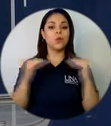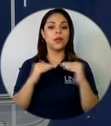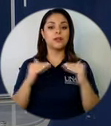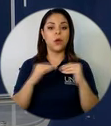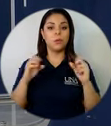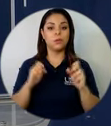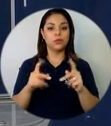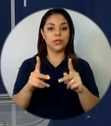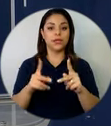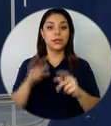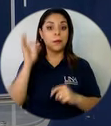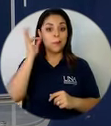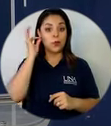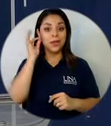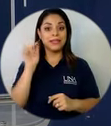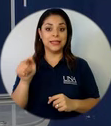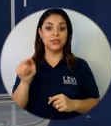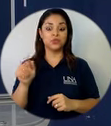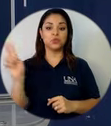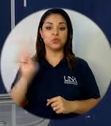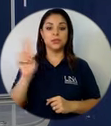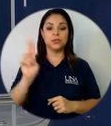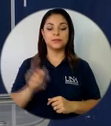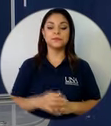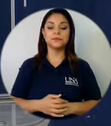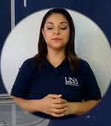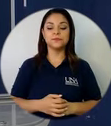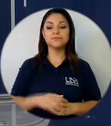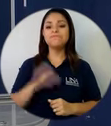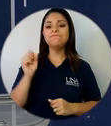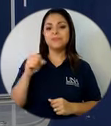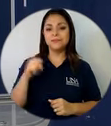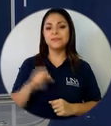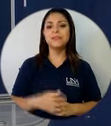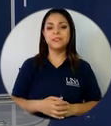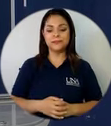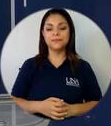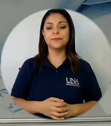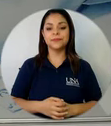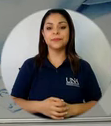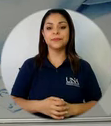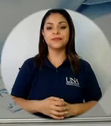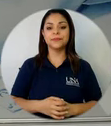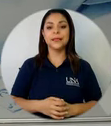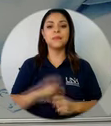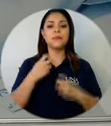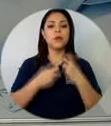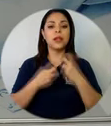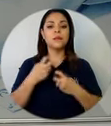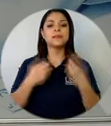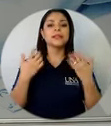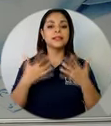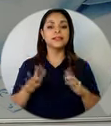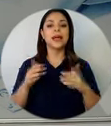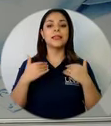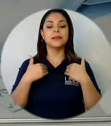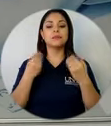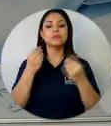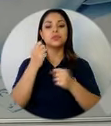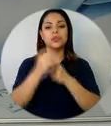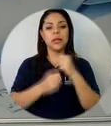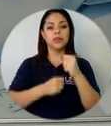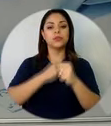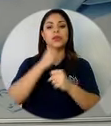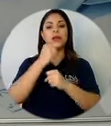de oportunidades. En el tema de las mujeres esto es de carácter urgente. Sí, el tema es que ya llevamos muchos años